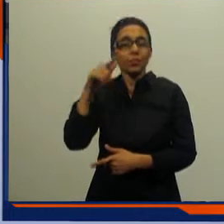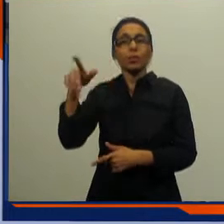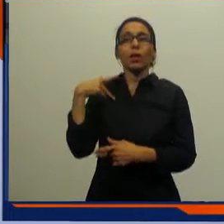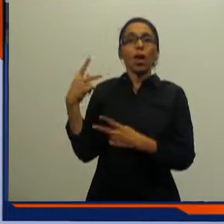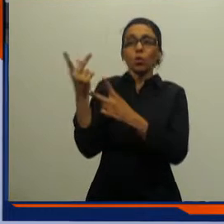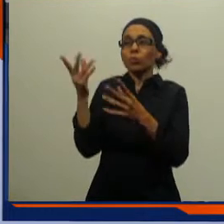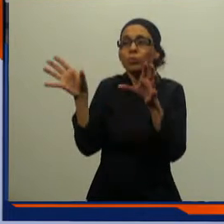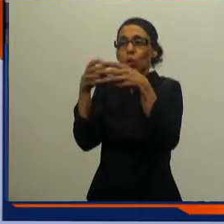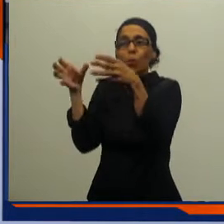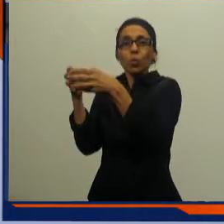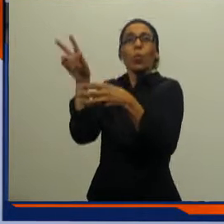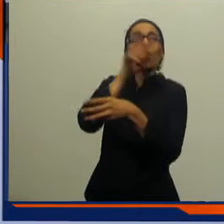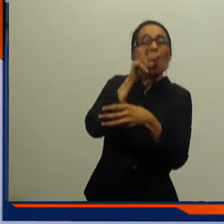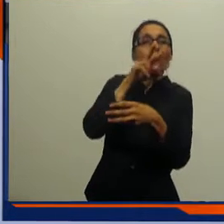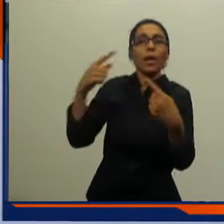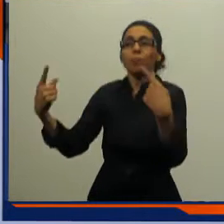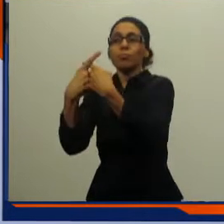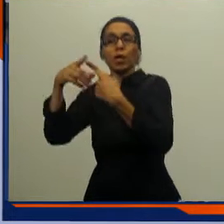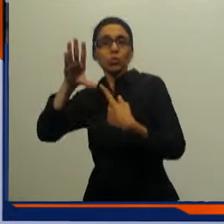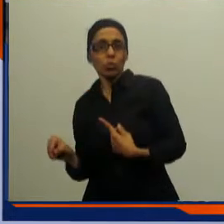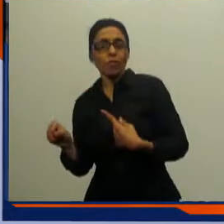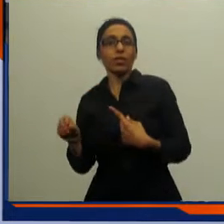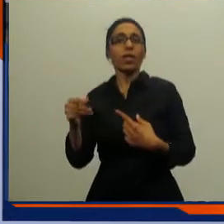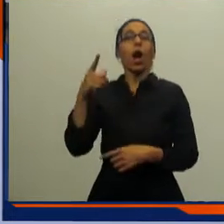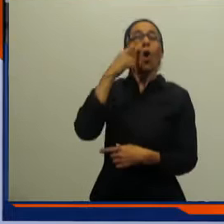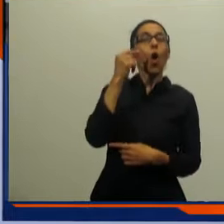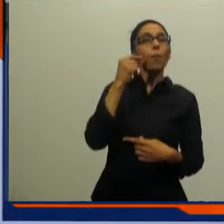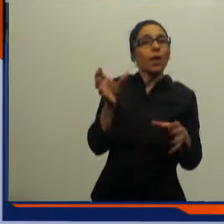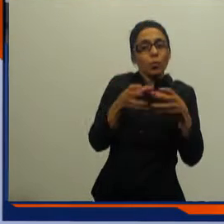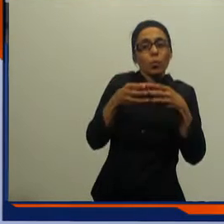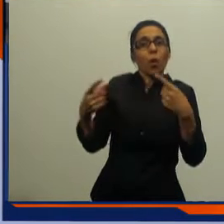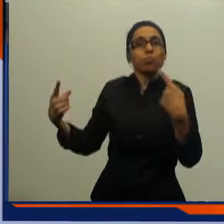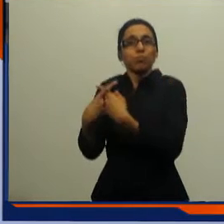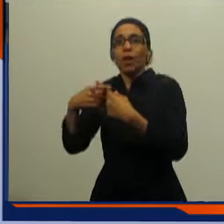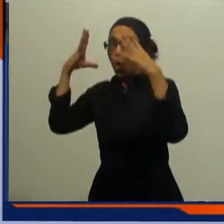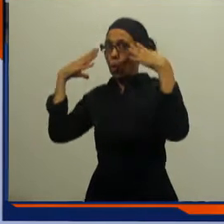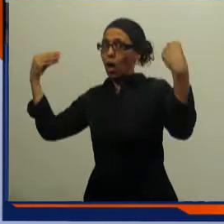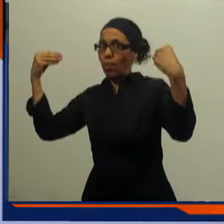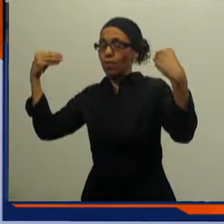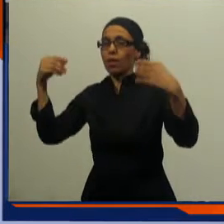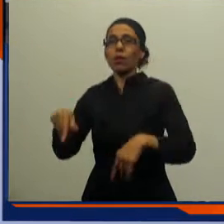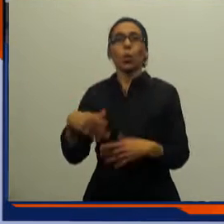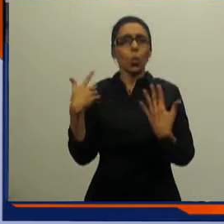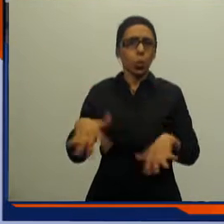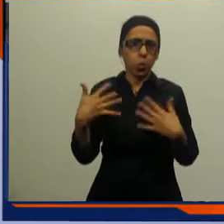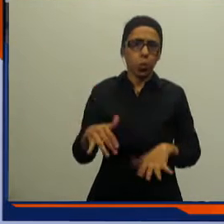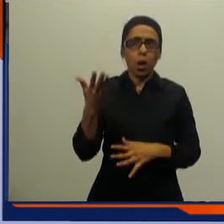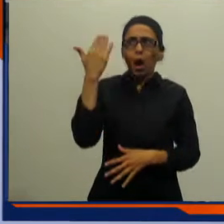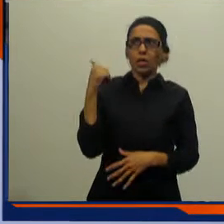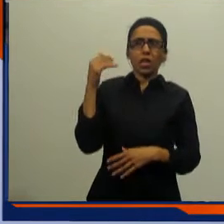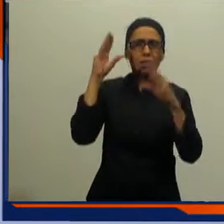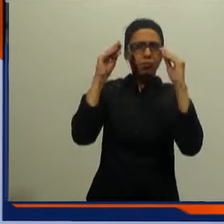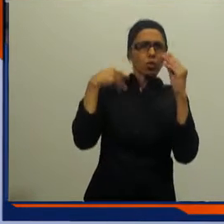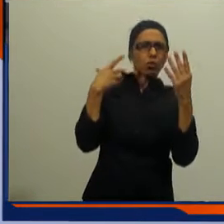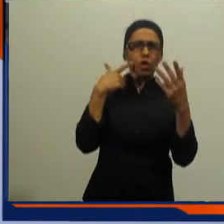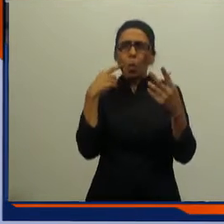leonas van a debutar frente a Sudáfrica, sí. Los leones frente a Holanda. Duro equipo el que tendrán los leones enfrente. Bueno, leonas, ayer lo analizábamos, esto